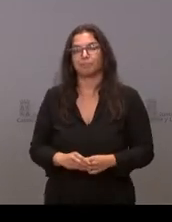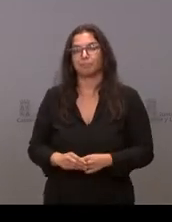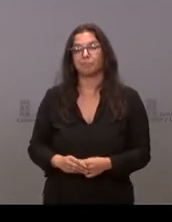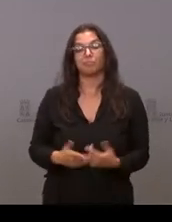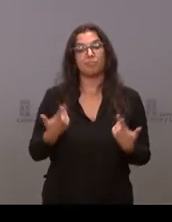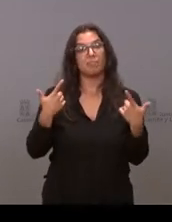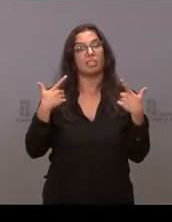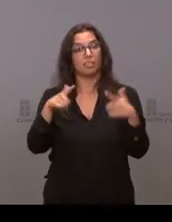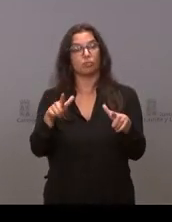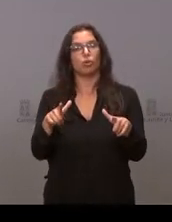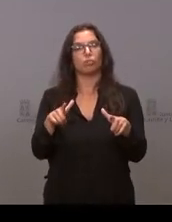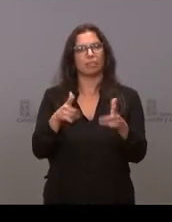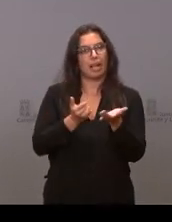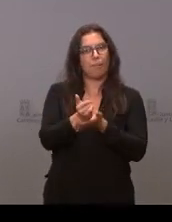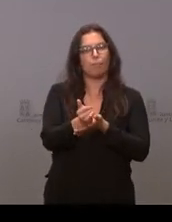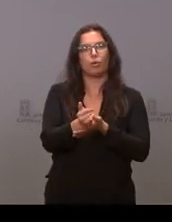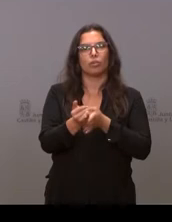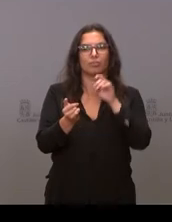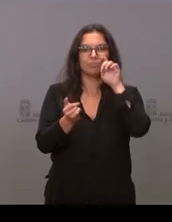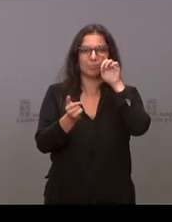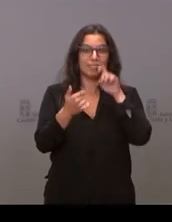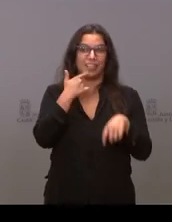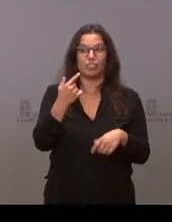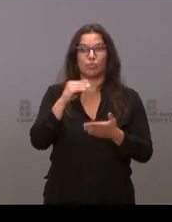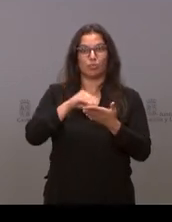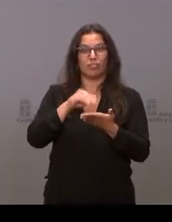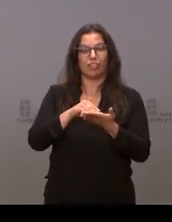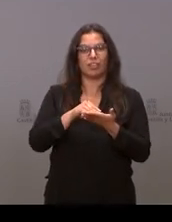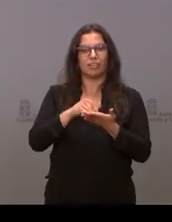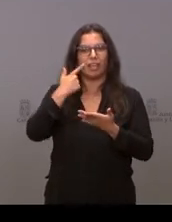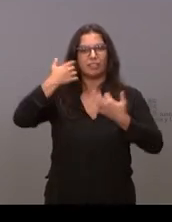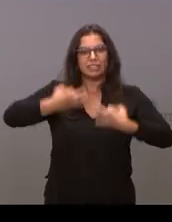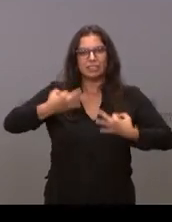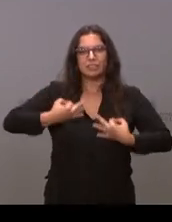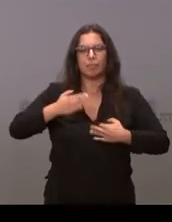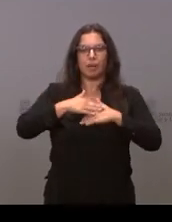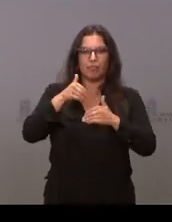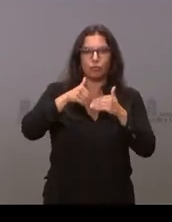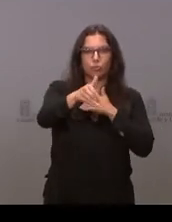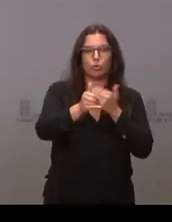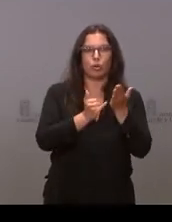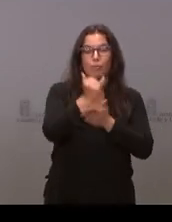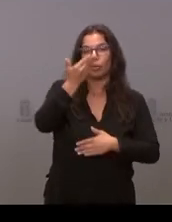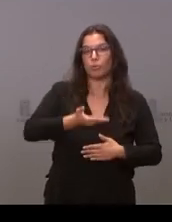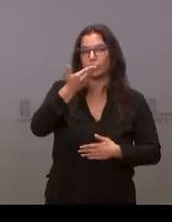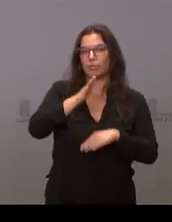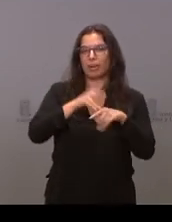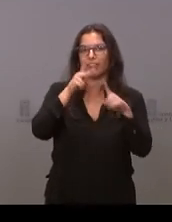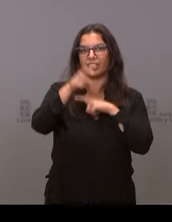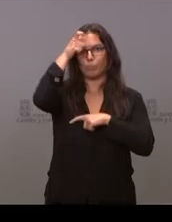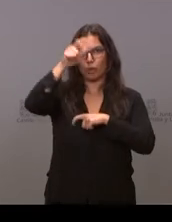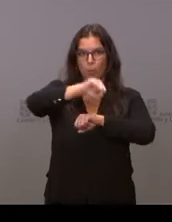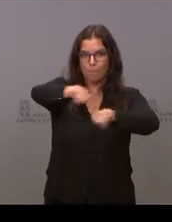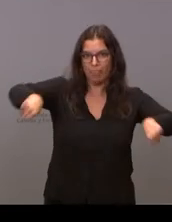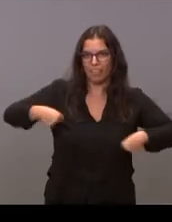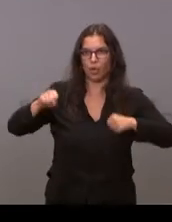como se ha insistido, es garante del futuro del campo, que es clave en la lucha contra la despoblación y el desarrollo